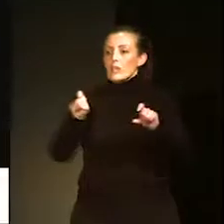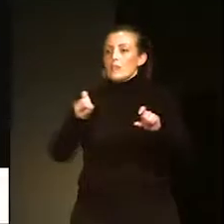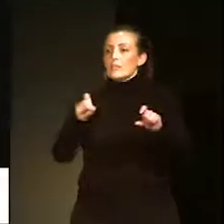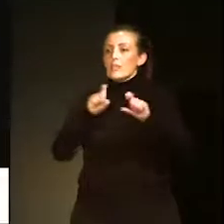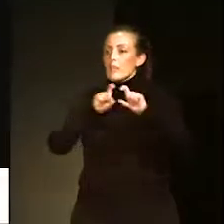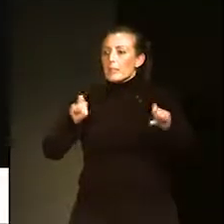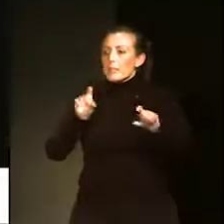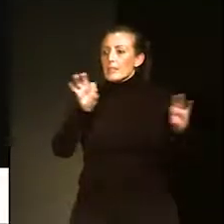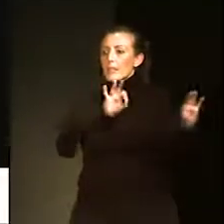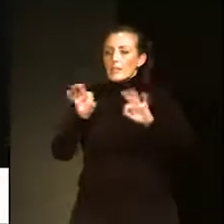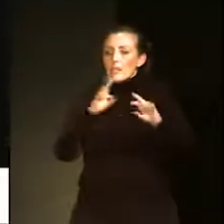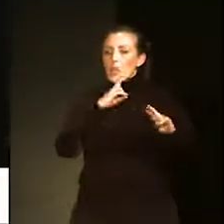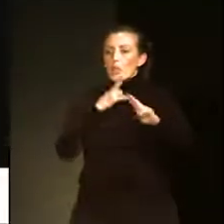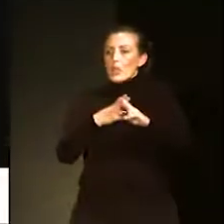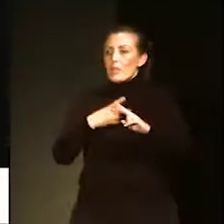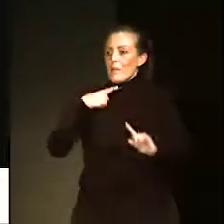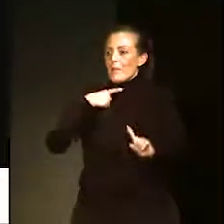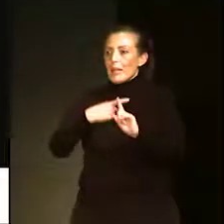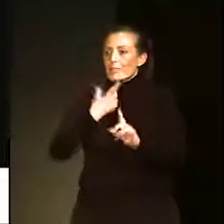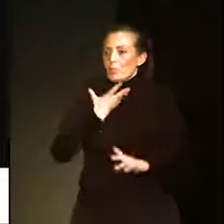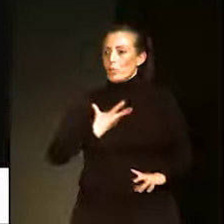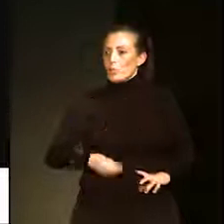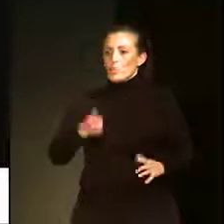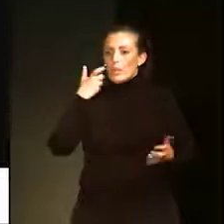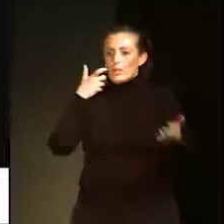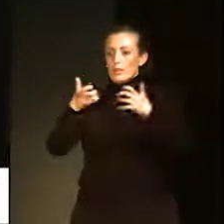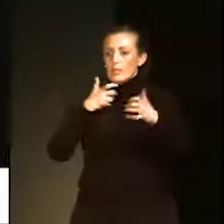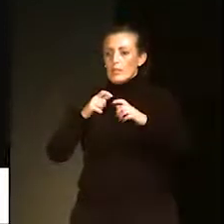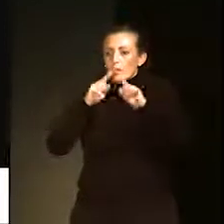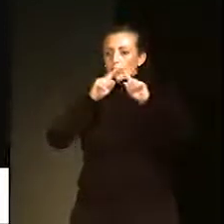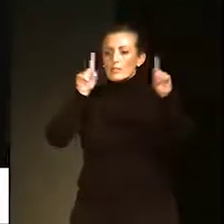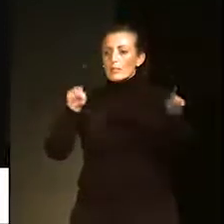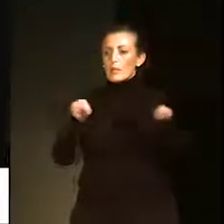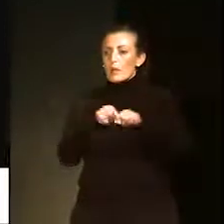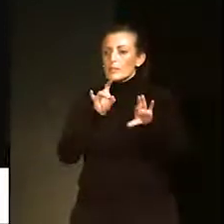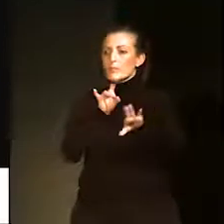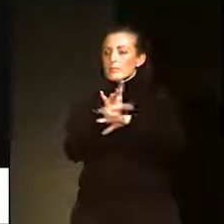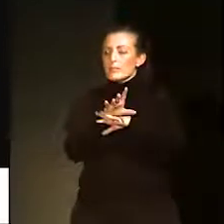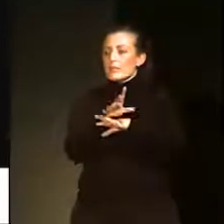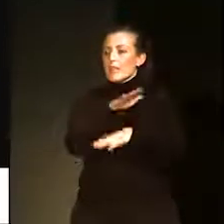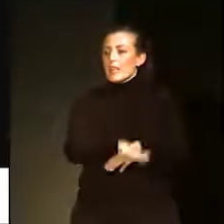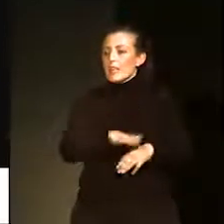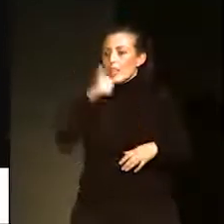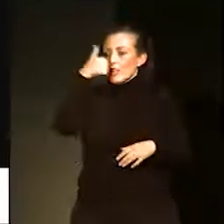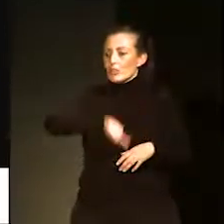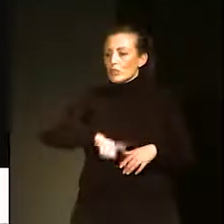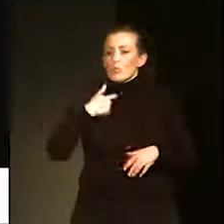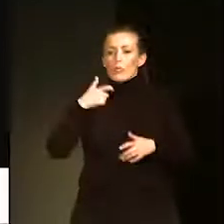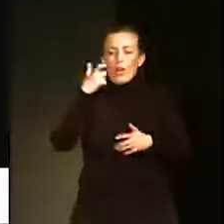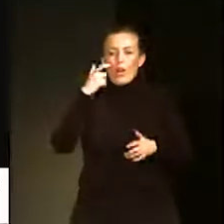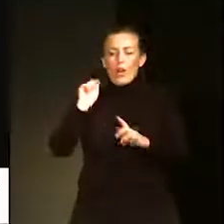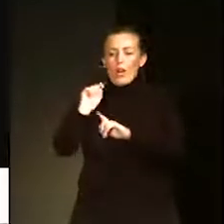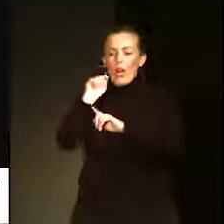teatro MAS de Murcia, con su espectáculo Postales para un niño, que ha tenido un gran éxito en las ciudades donde